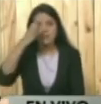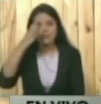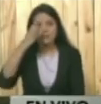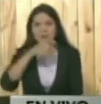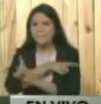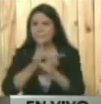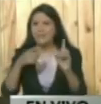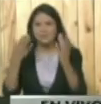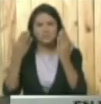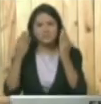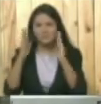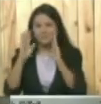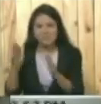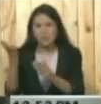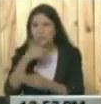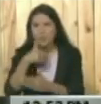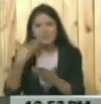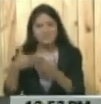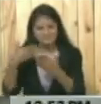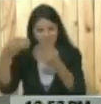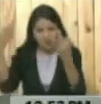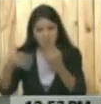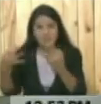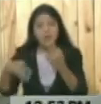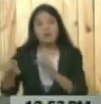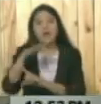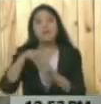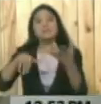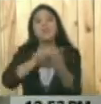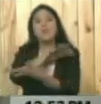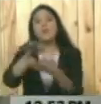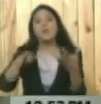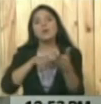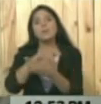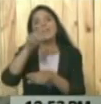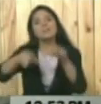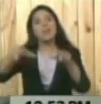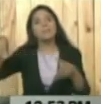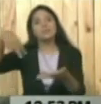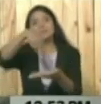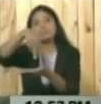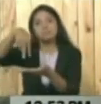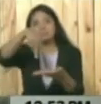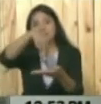desenfocados de las causas reales de la crisis de los refugiados.